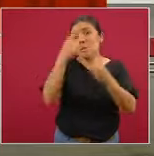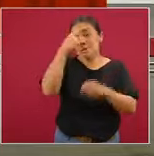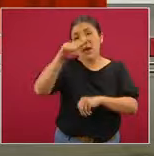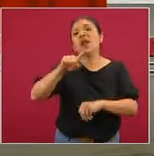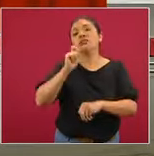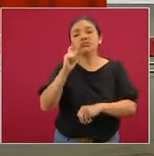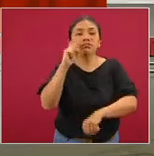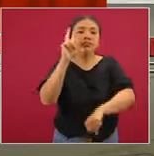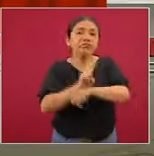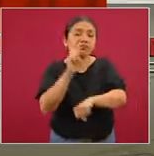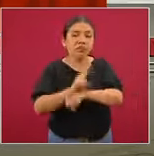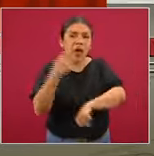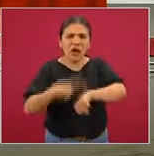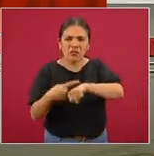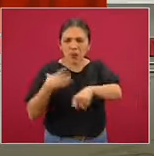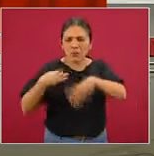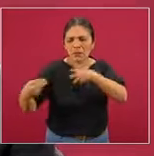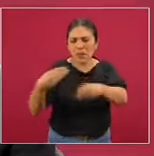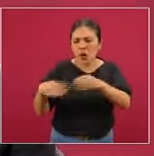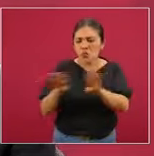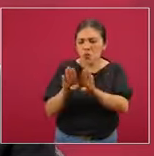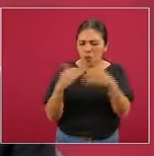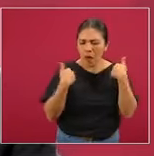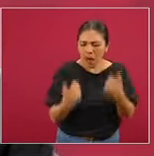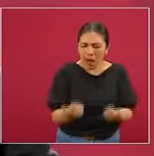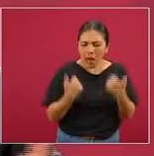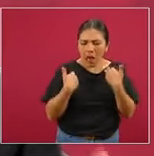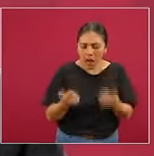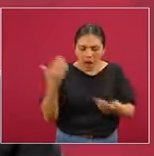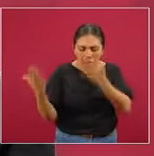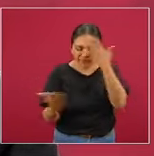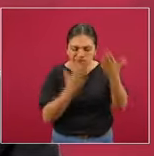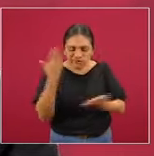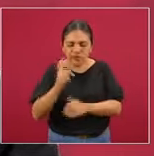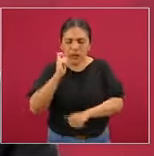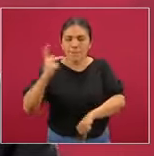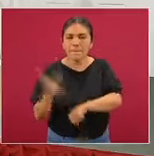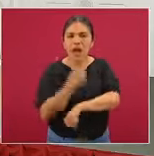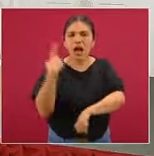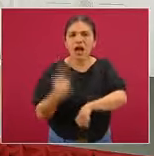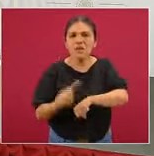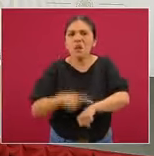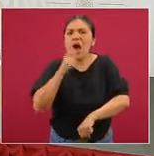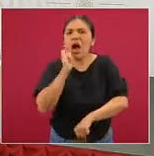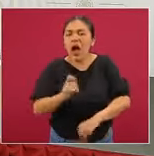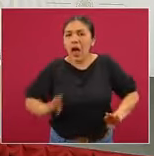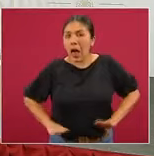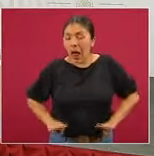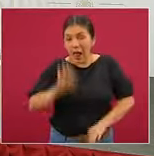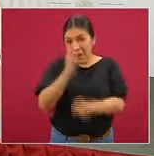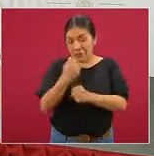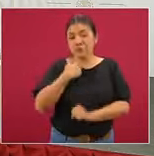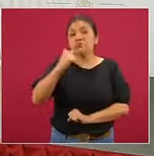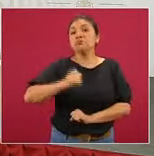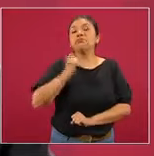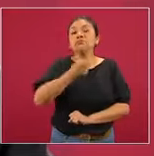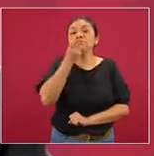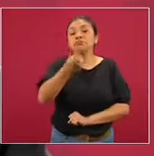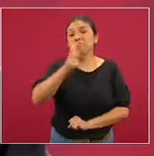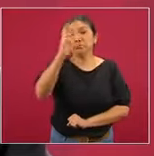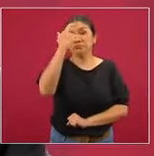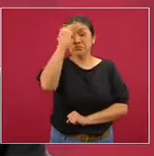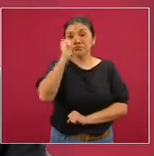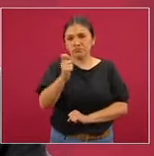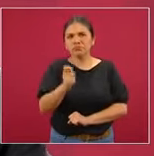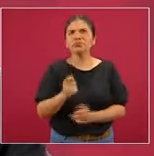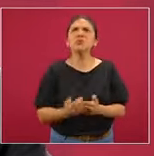de la vigilancia epidemiológica para entender cómo va ocurriendo la enfermedad. Aquí aprovecho para recordar que